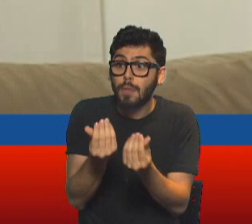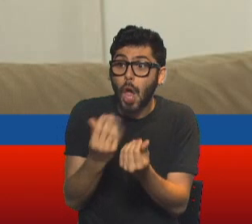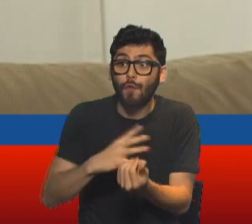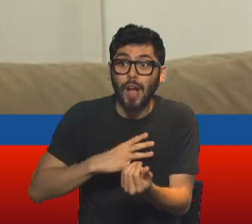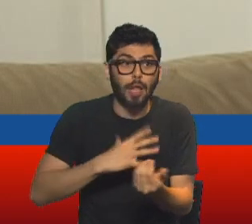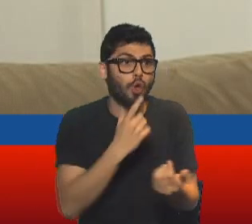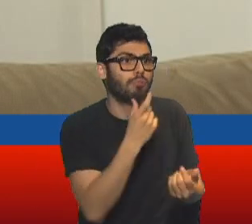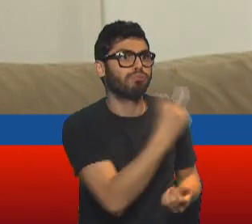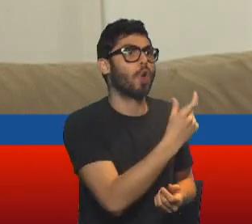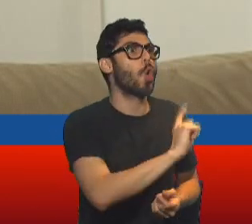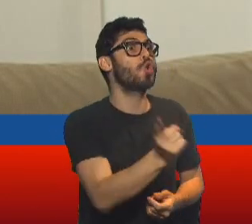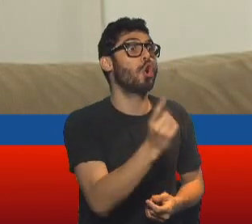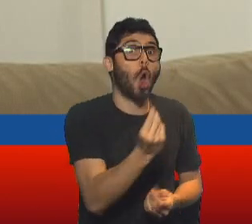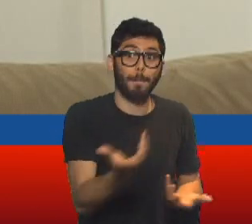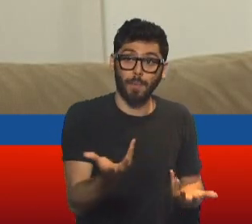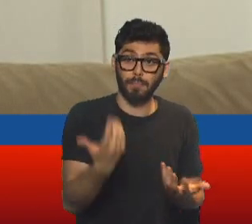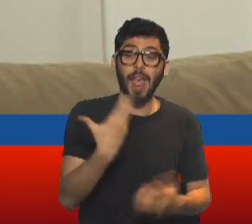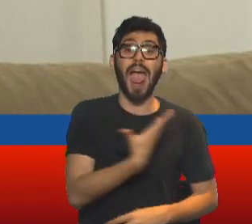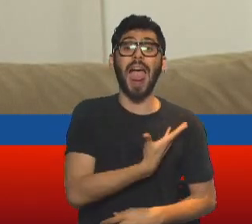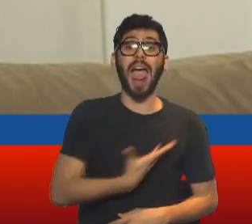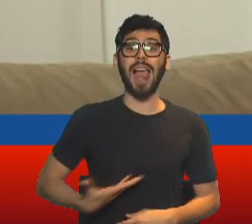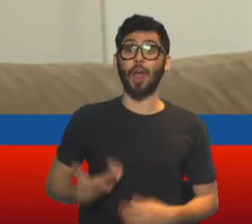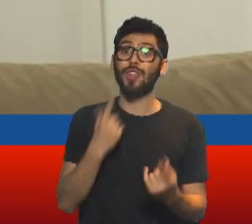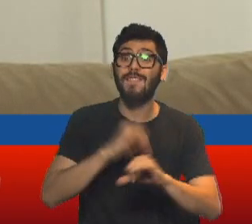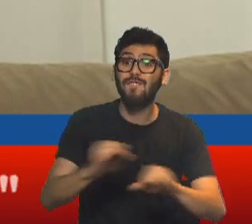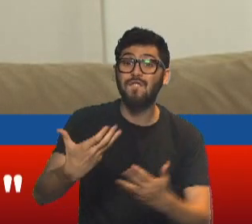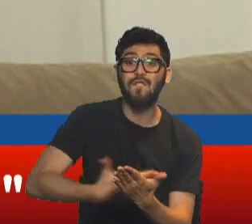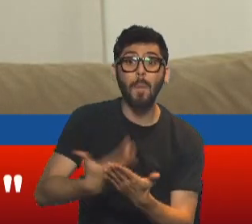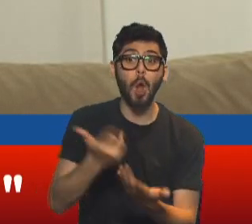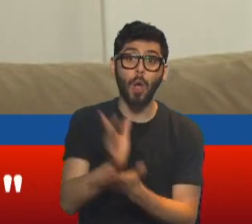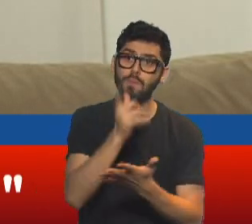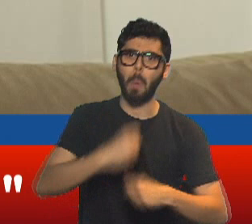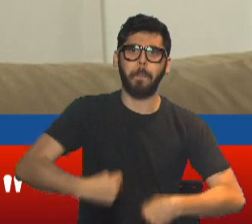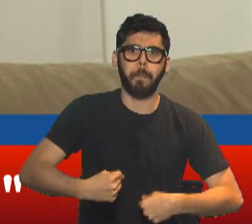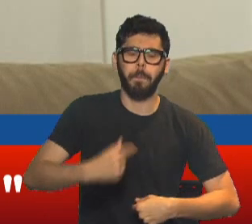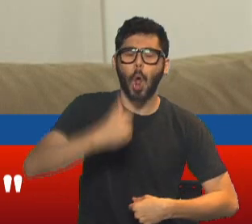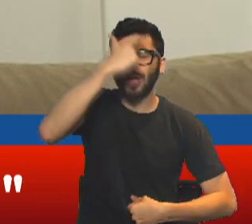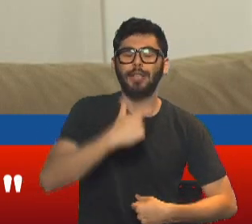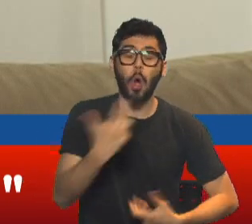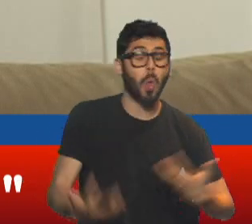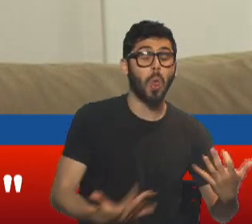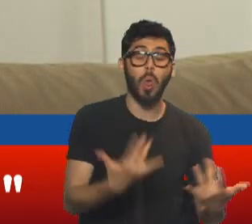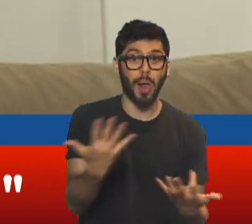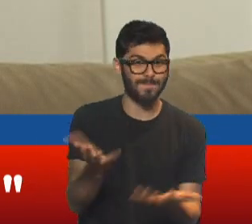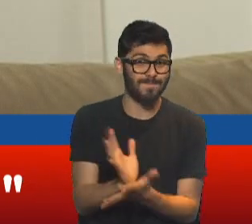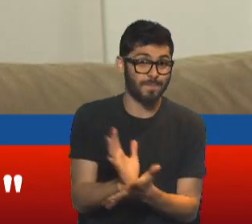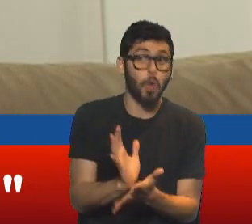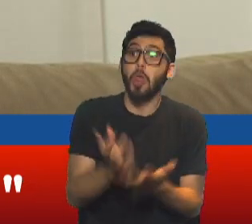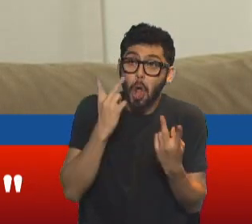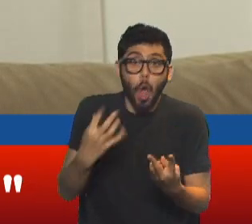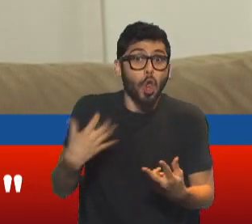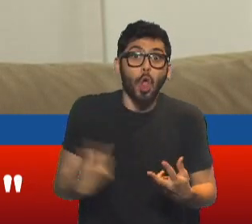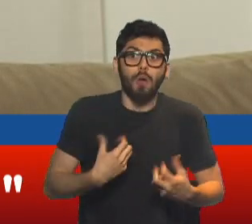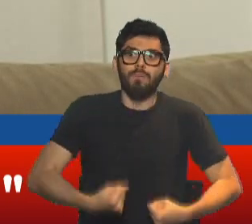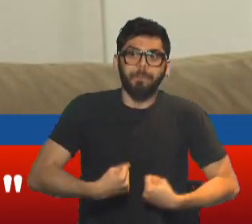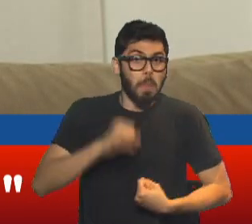información? Un Estado sin información es como un gigante ciego. Chino, y nosotros a veces en algunas situaciones tenemos que reconocerlo, somos un gigante ciego. ¿Esto se